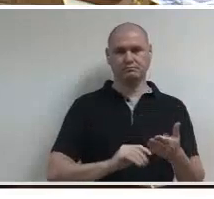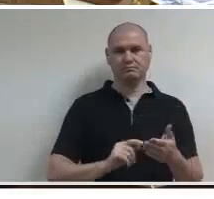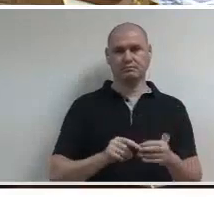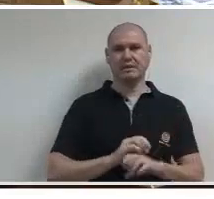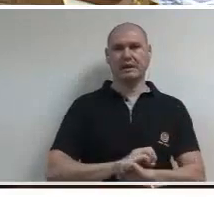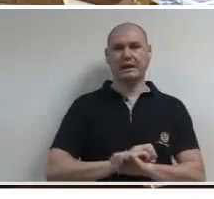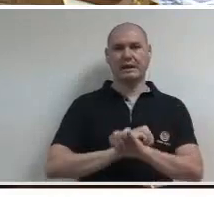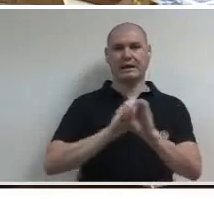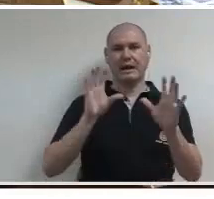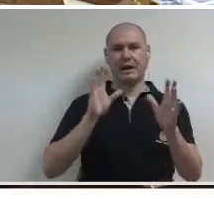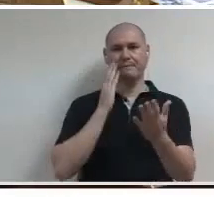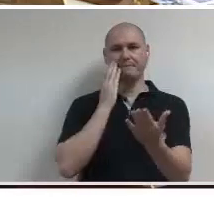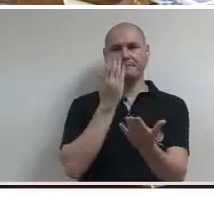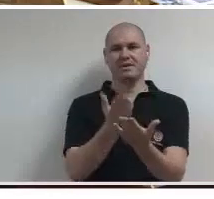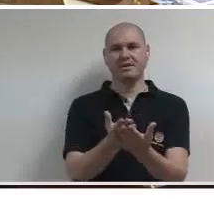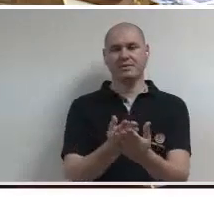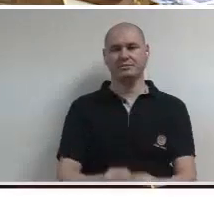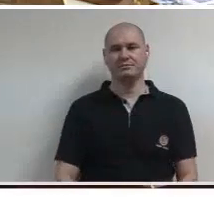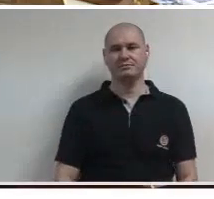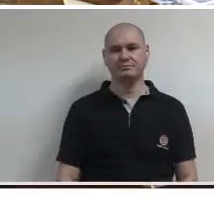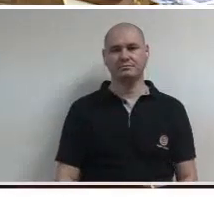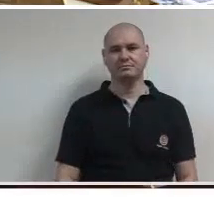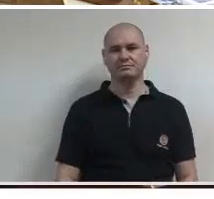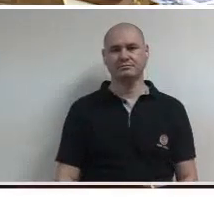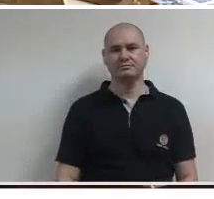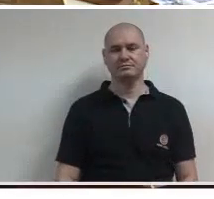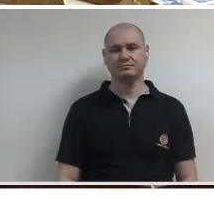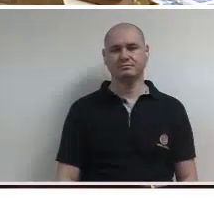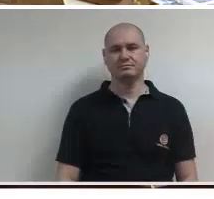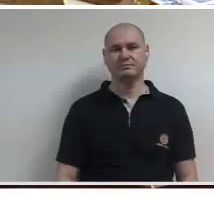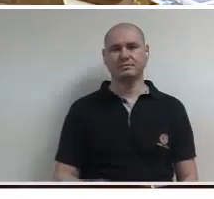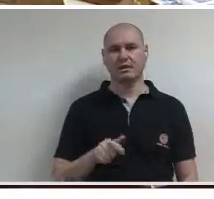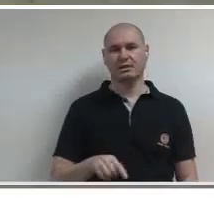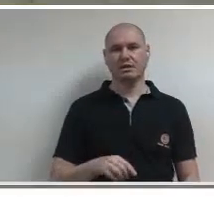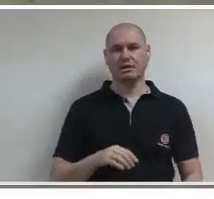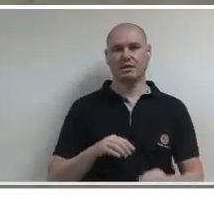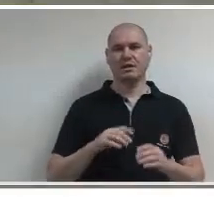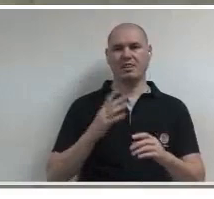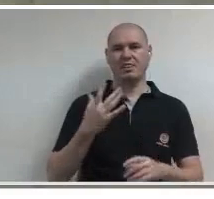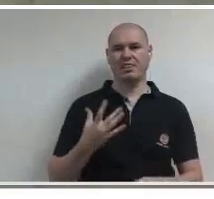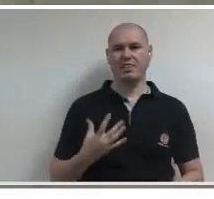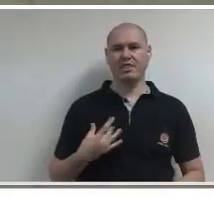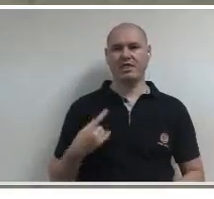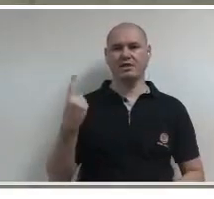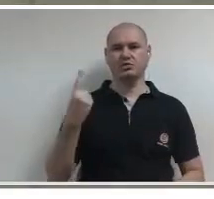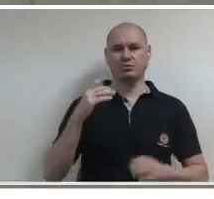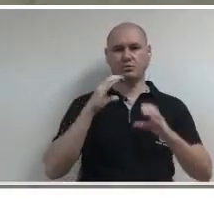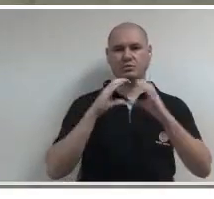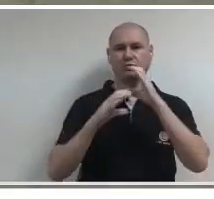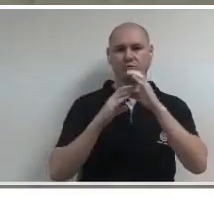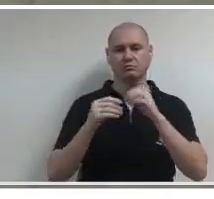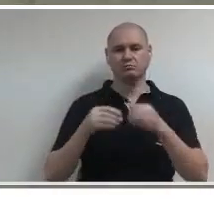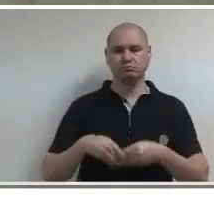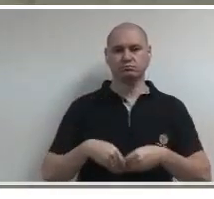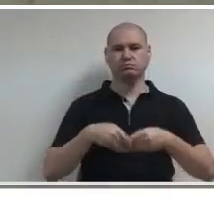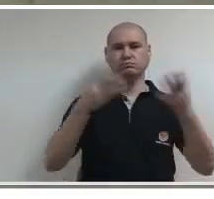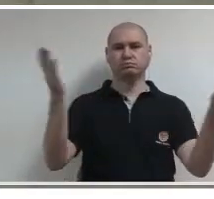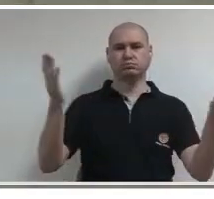por el ministro Perea ahí ya ya tomata nota con ella ya vamos a ir a